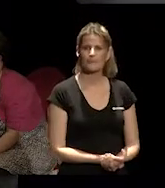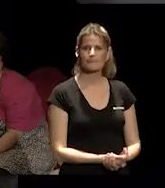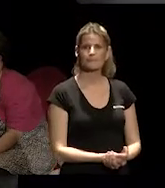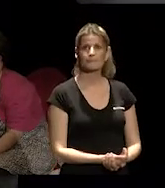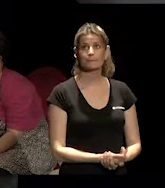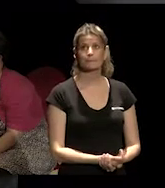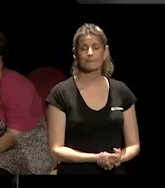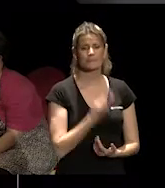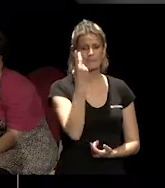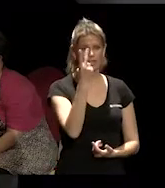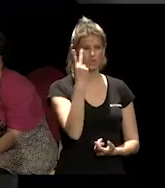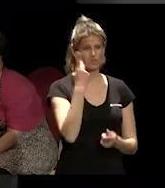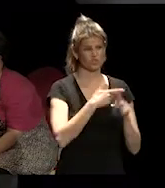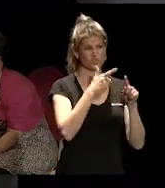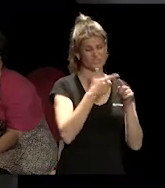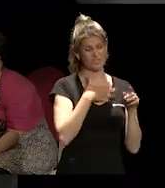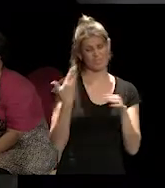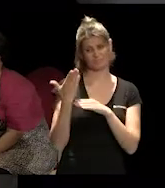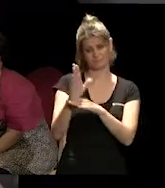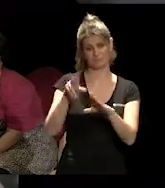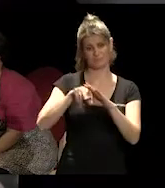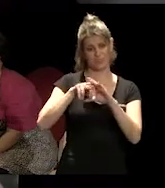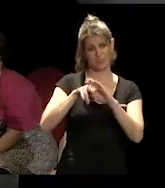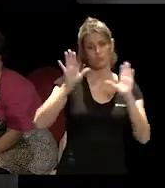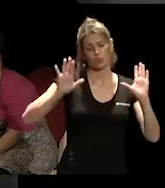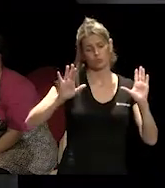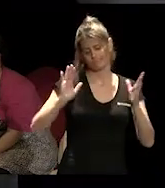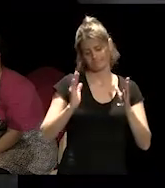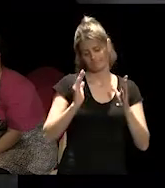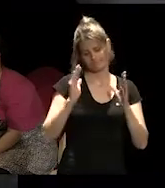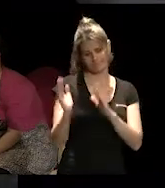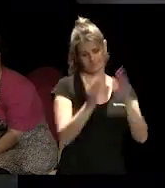Me saltaré un par de clips que quería mostraros, que de todas maneras están